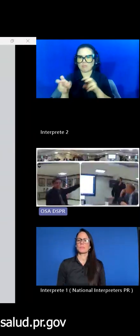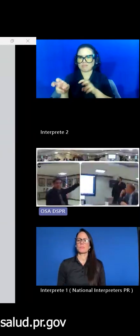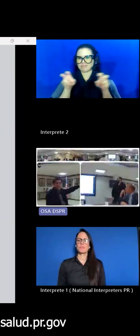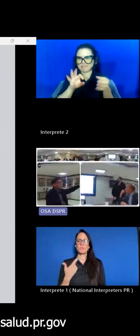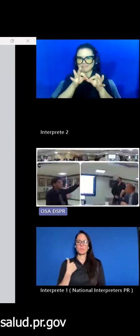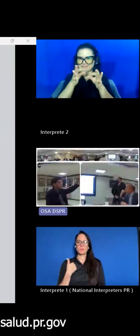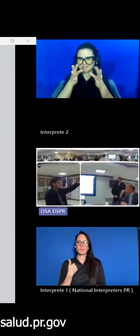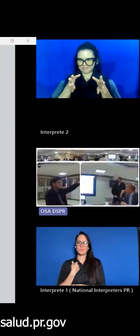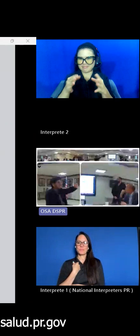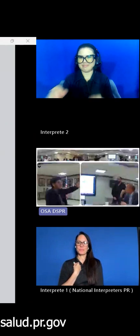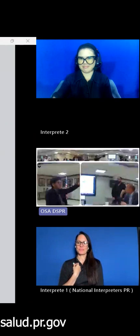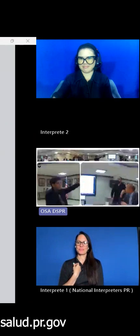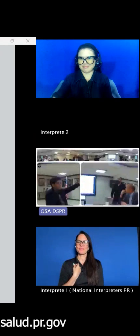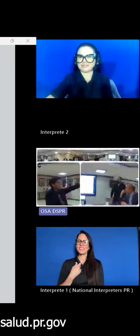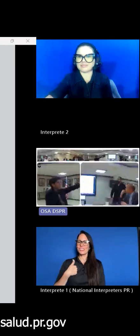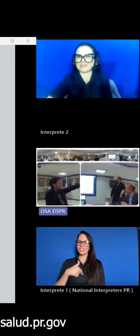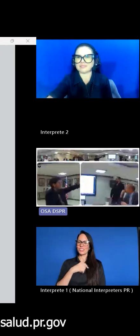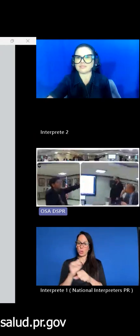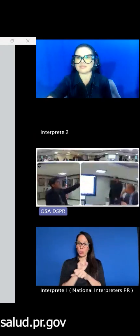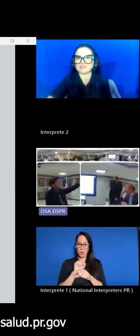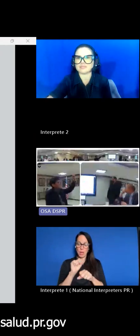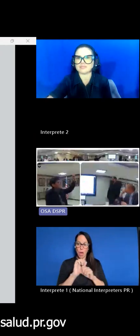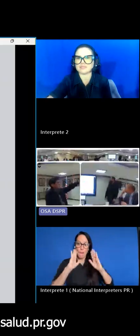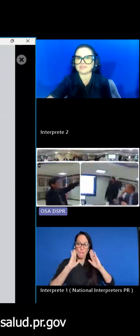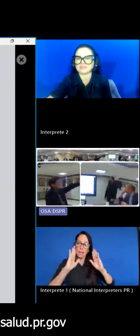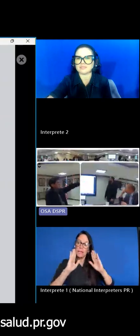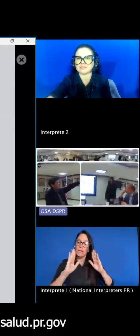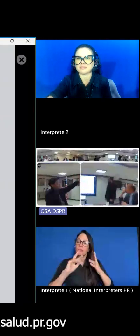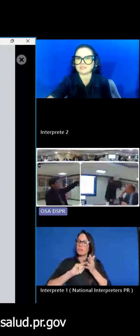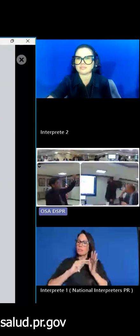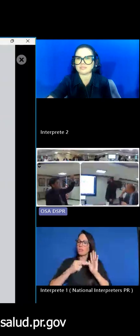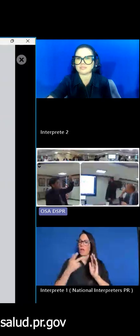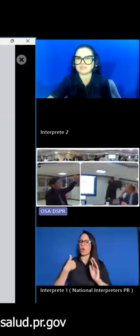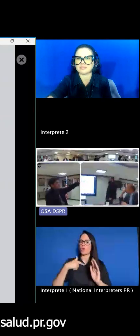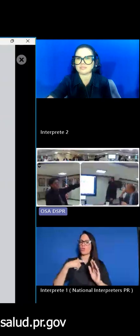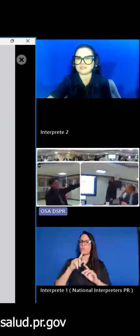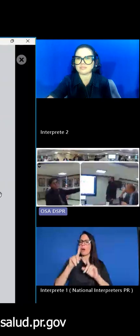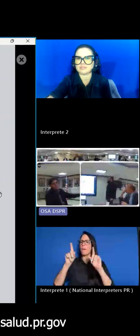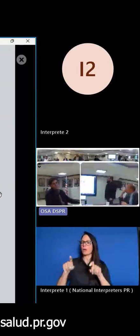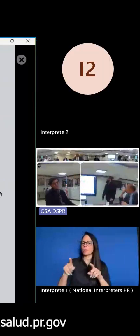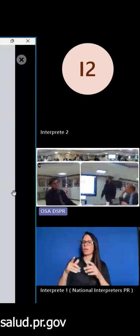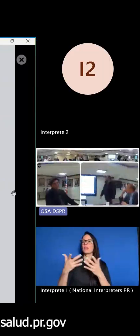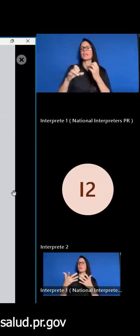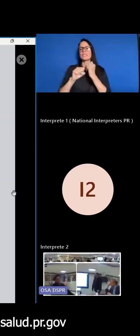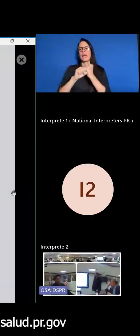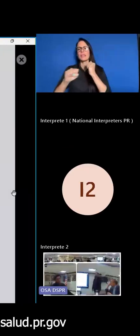entonces en estas otras áreas, que más adelante Francisco va a mostrar unos datos sobre defunciones y eventos de